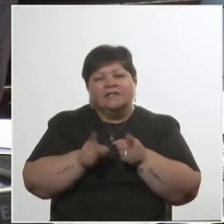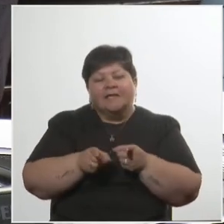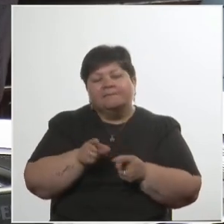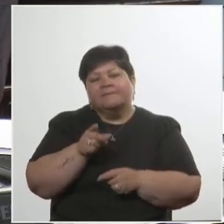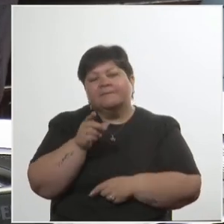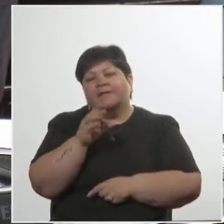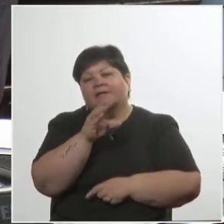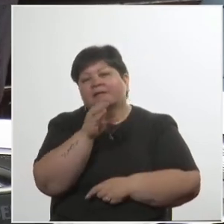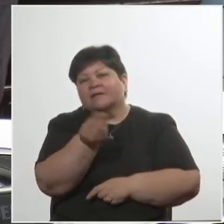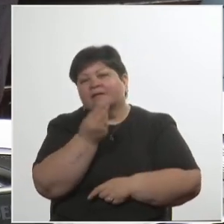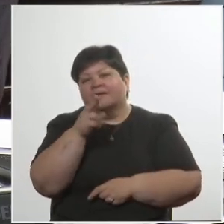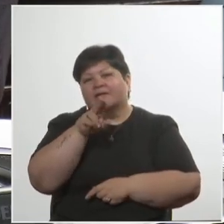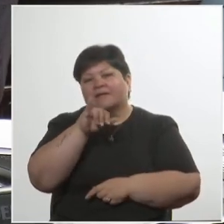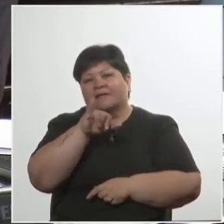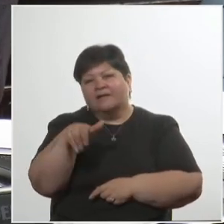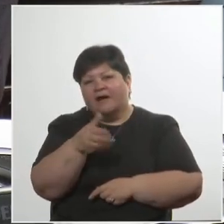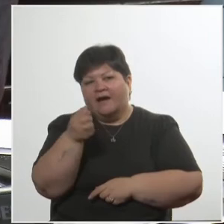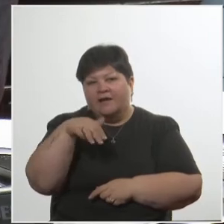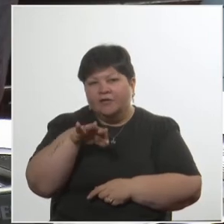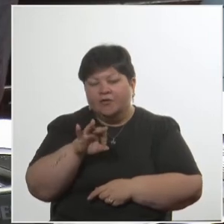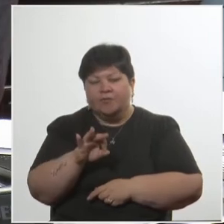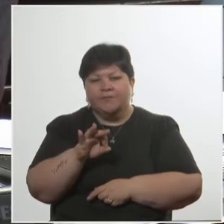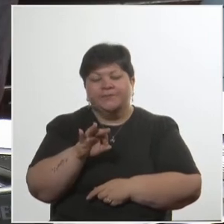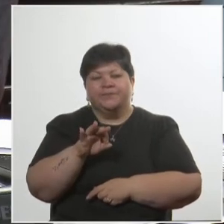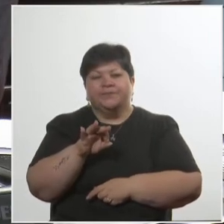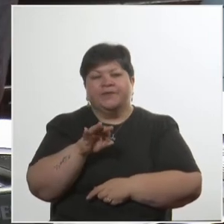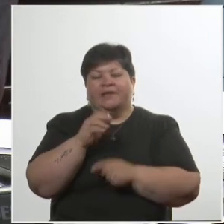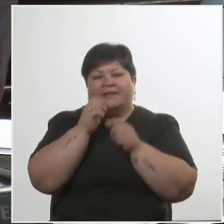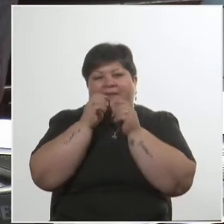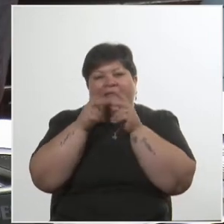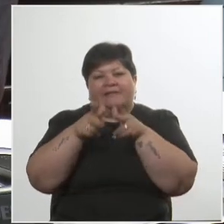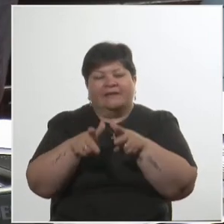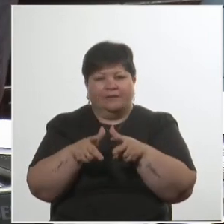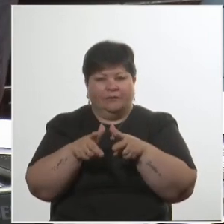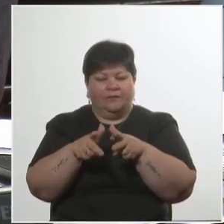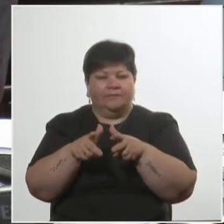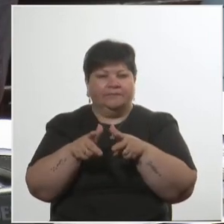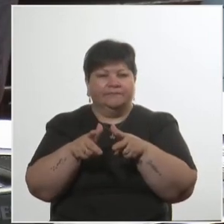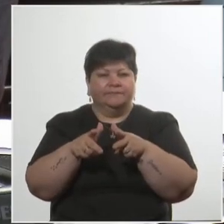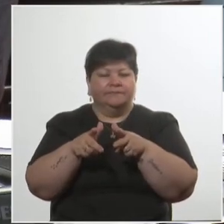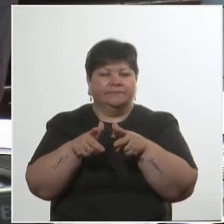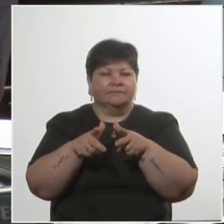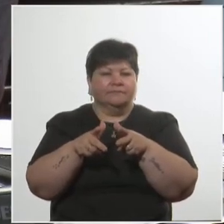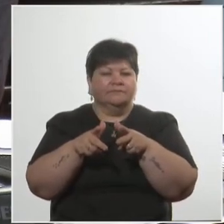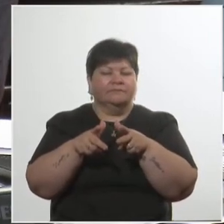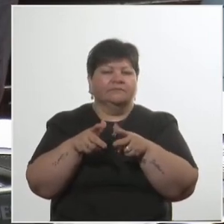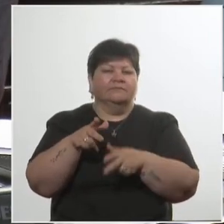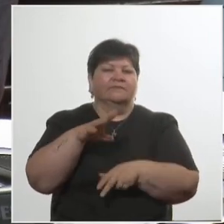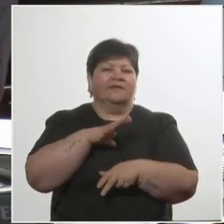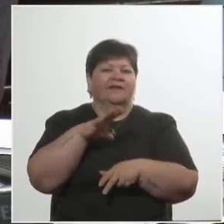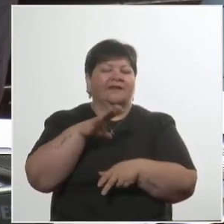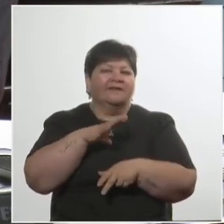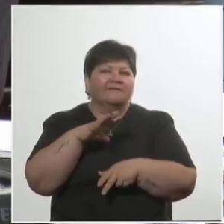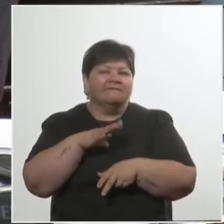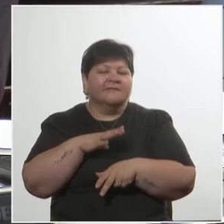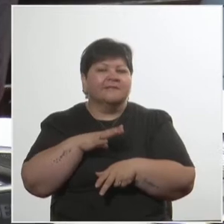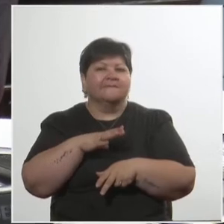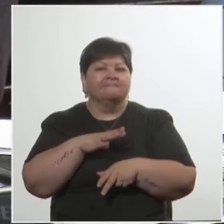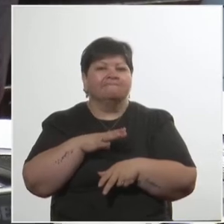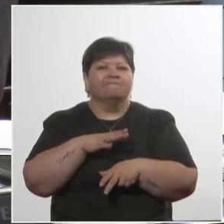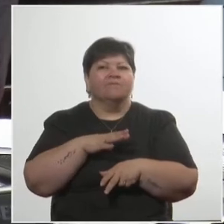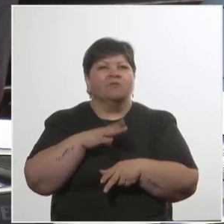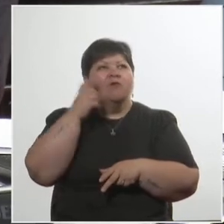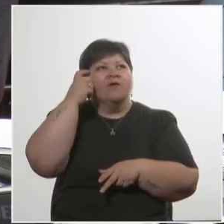Quijano quien dijo que de alguna forma teníamos émulos nacionales de